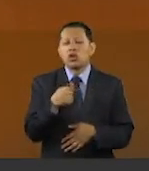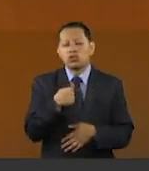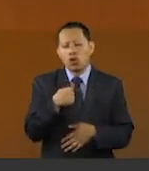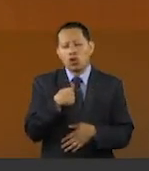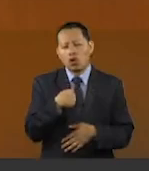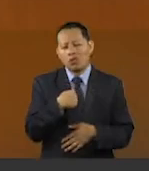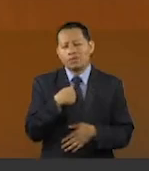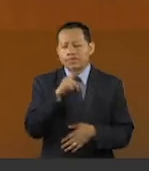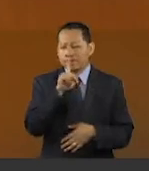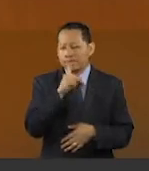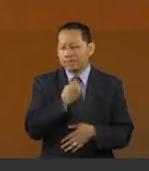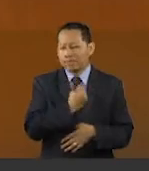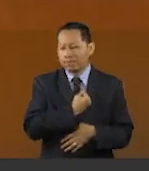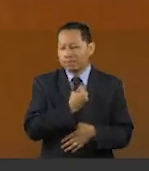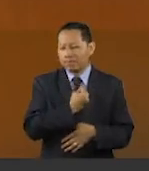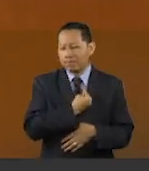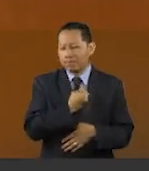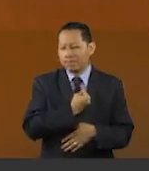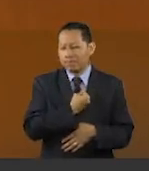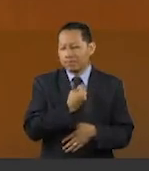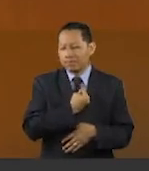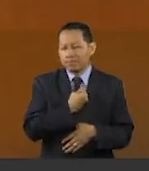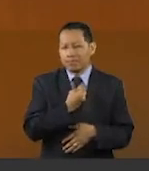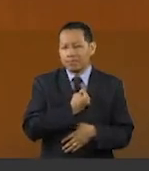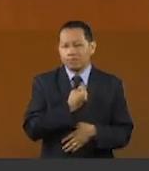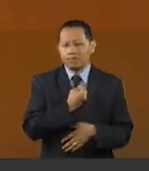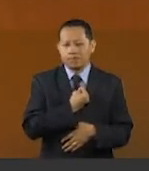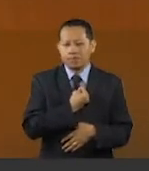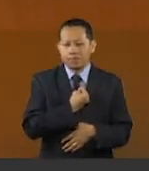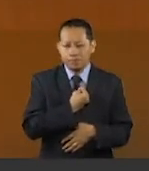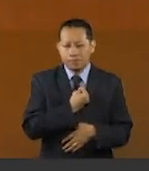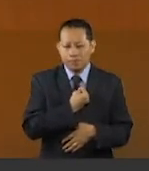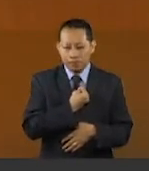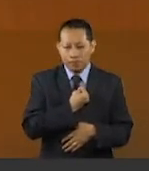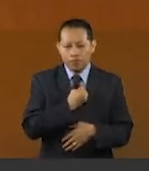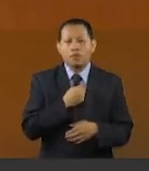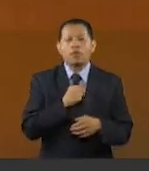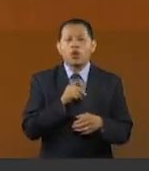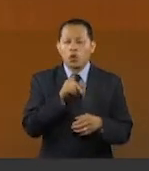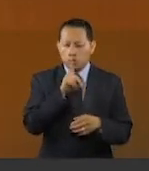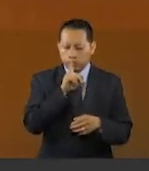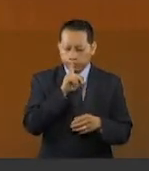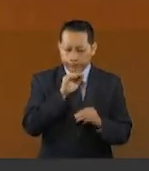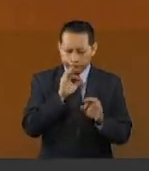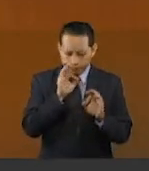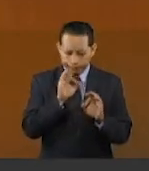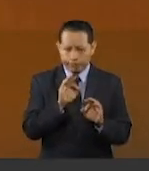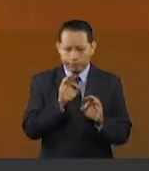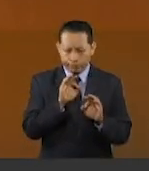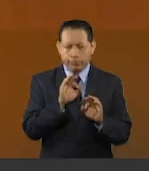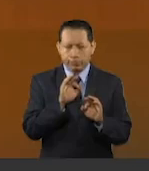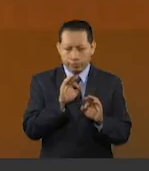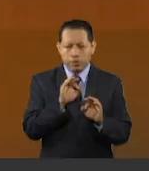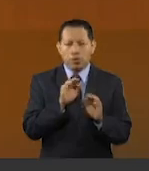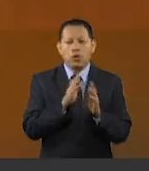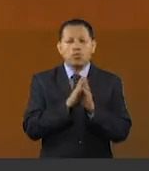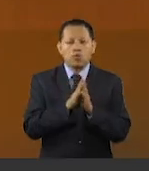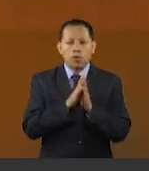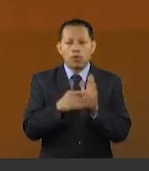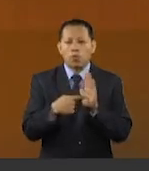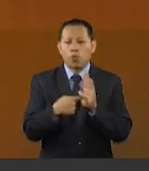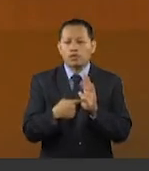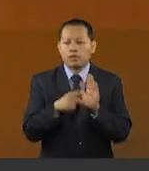soportado esa expresión con estoicismo. Demuestren que no somos